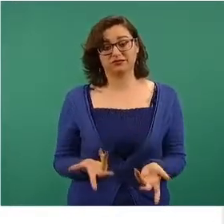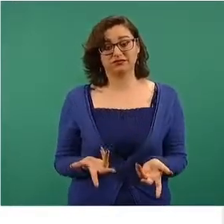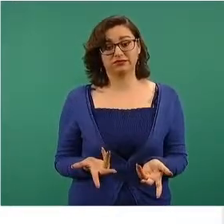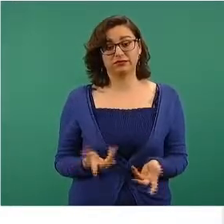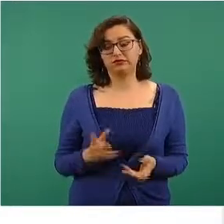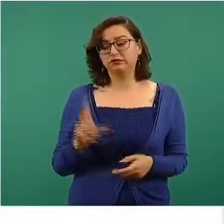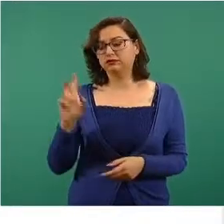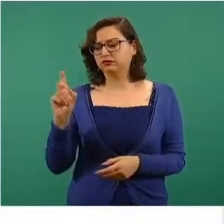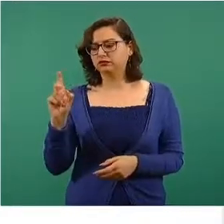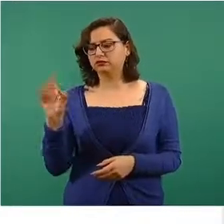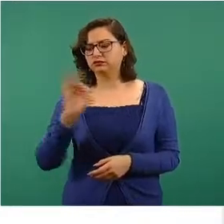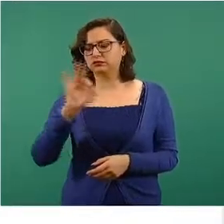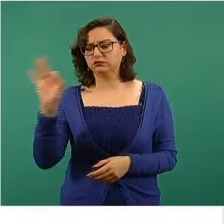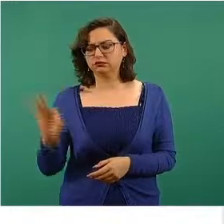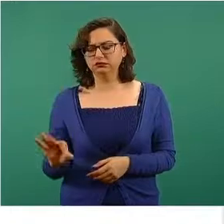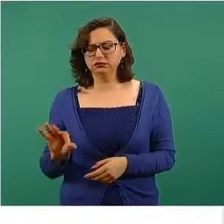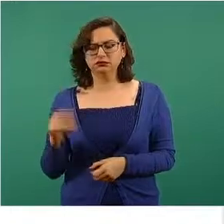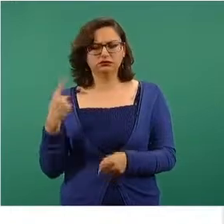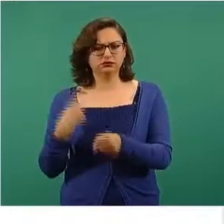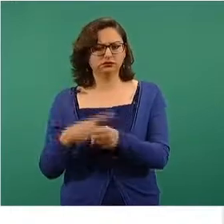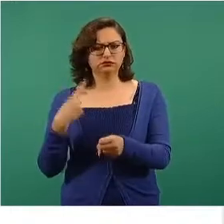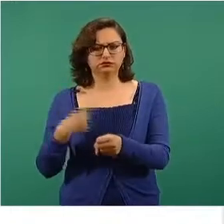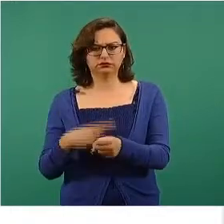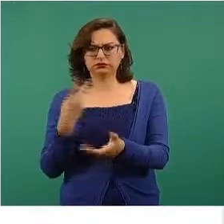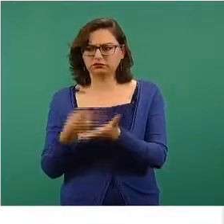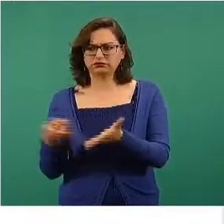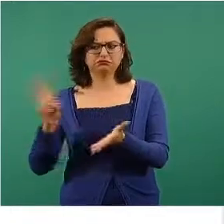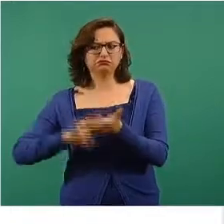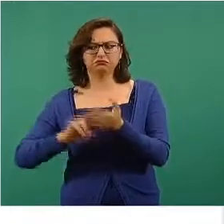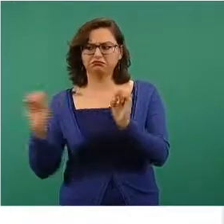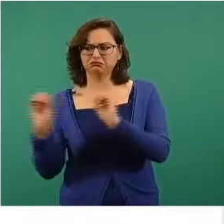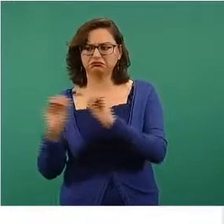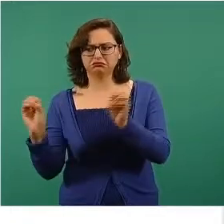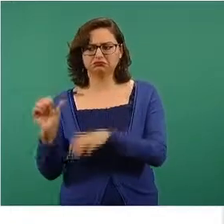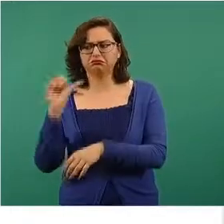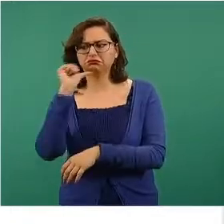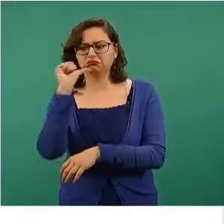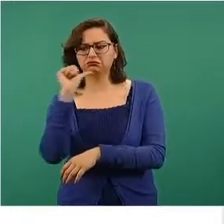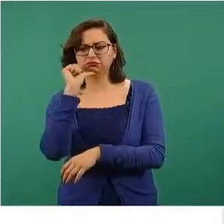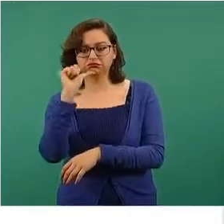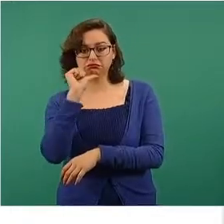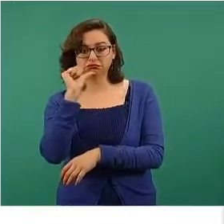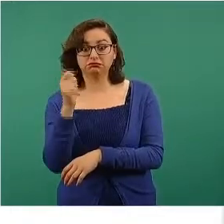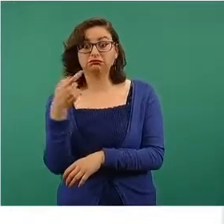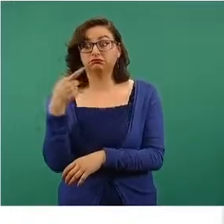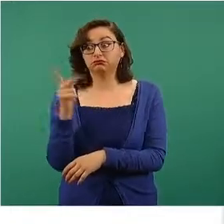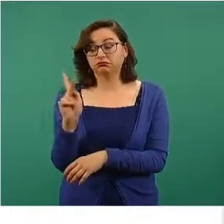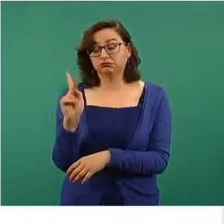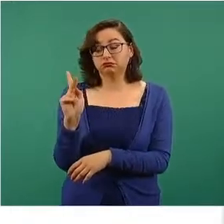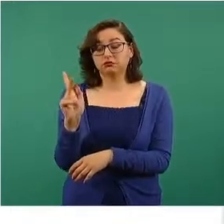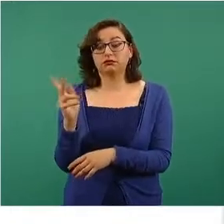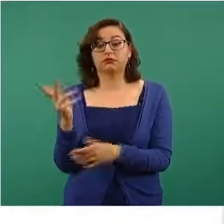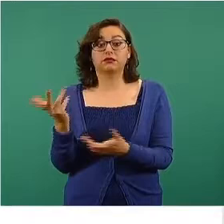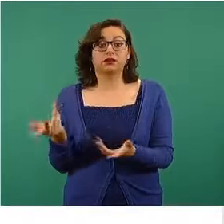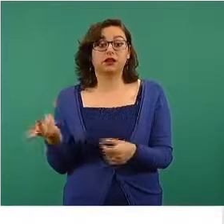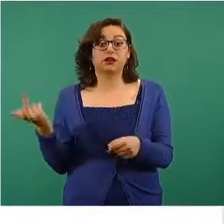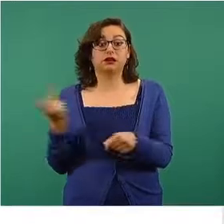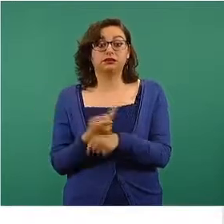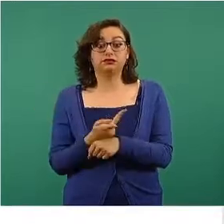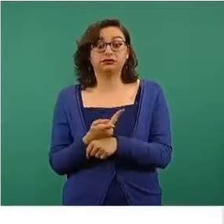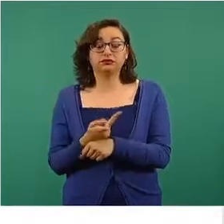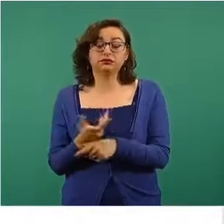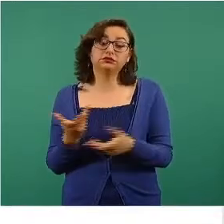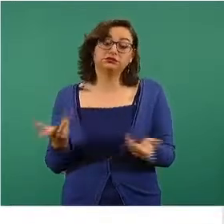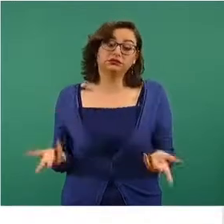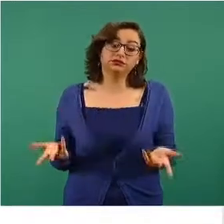comorbilidades conocidas. Y también aquí es muy importante, hay mucho de las enfermedades y de las comorbilidades que no se